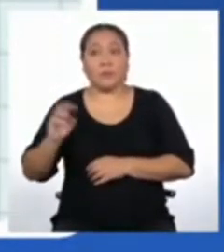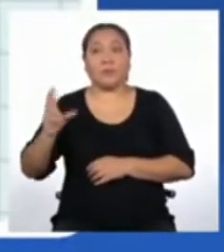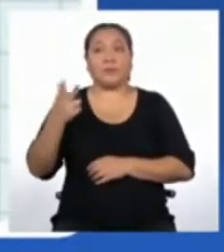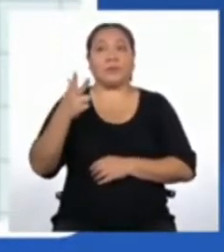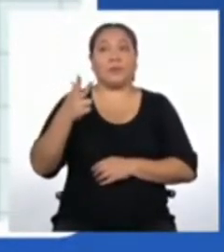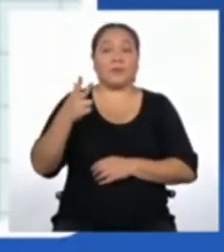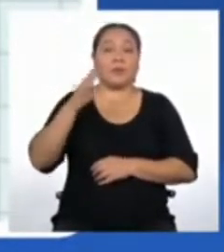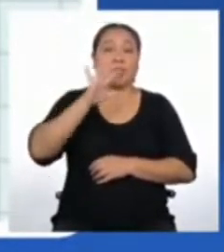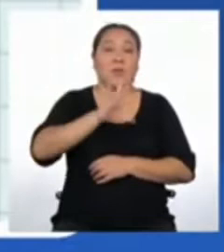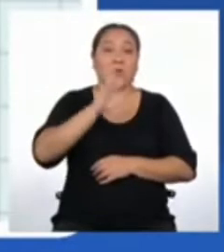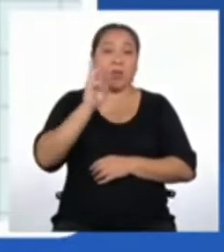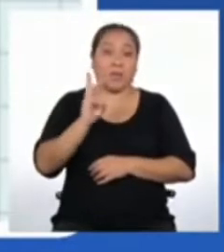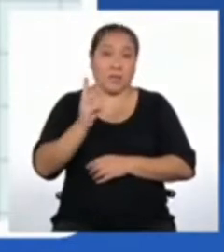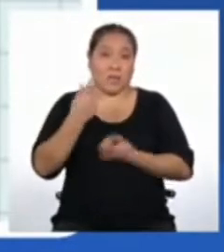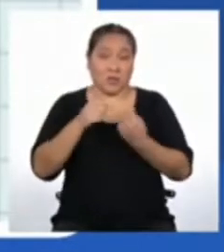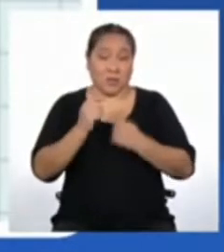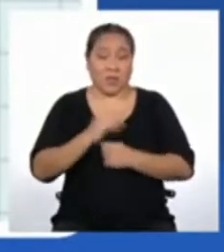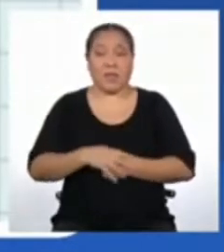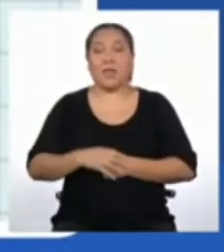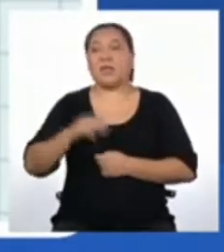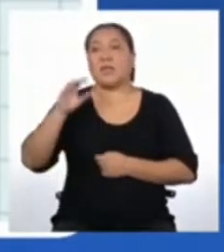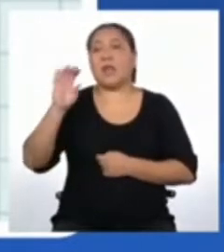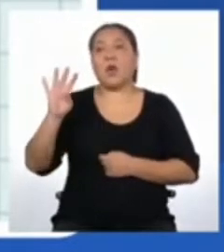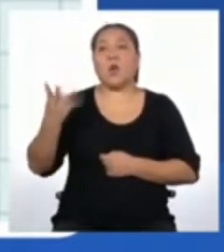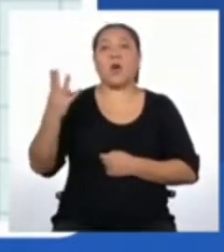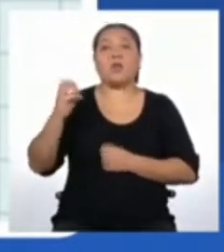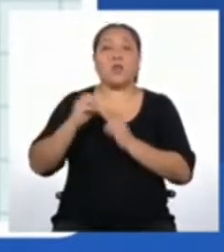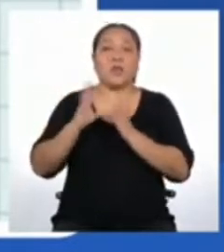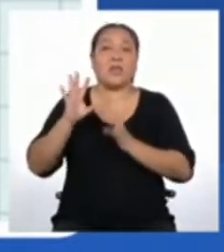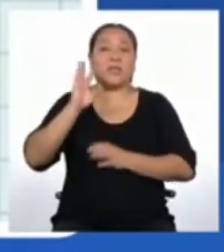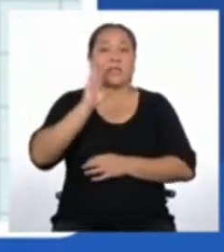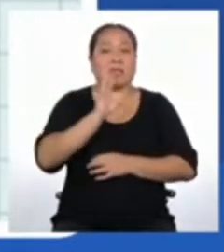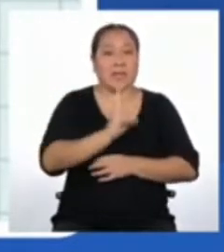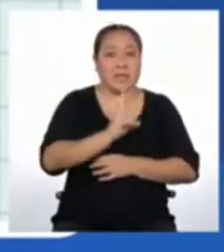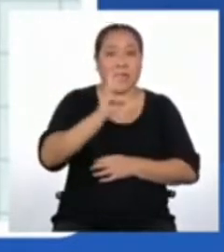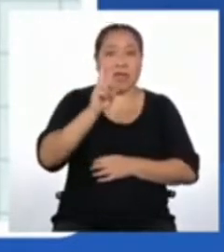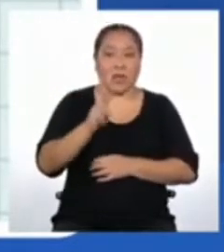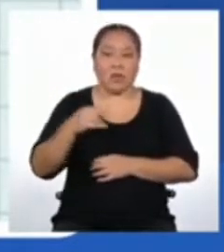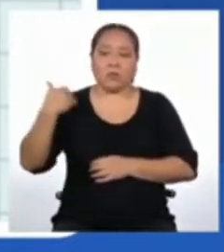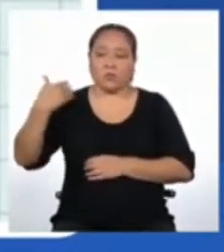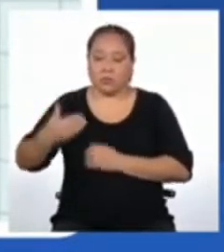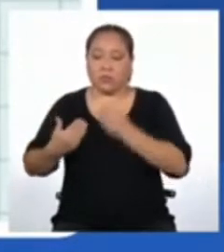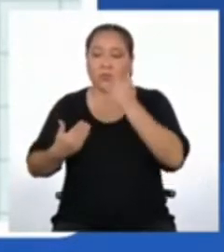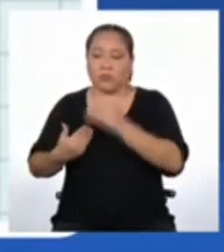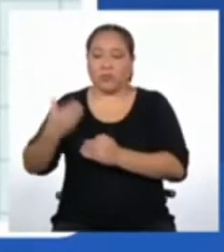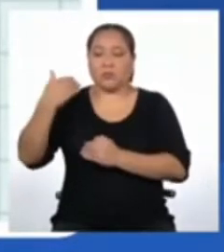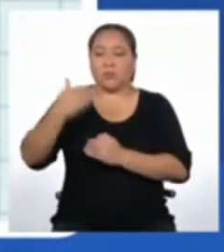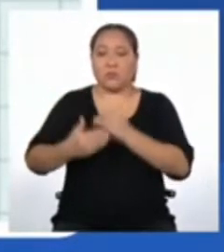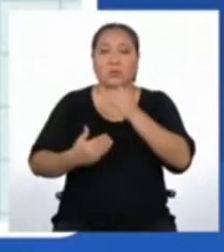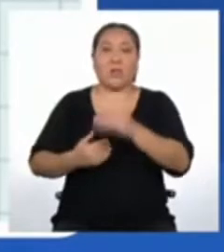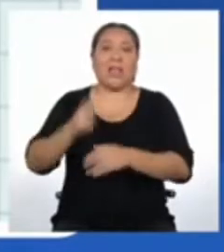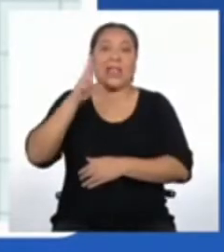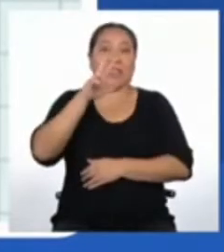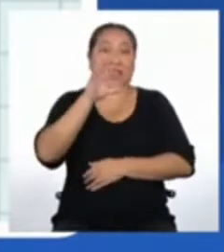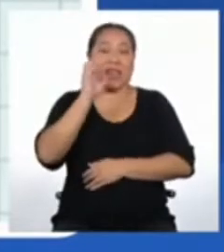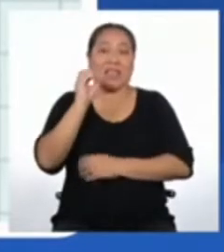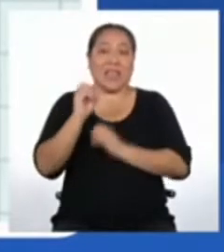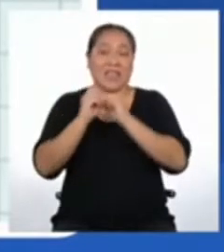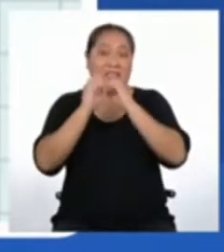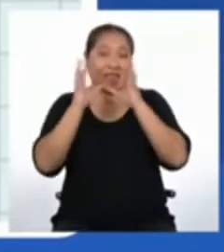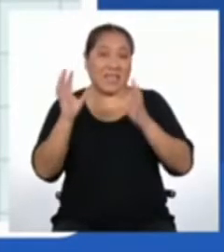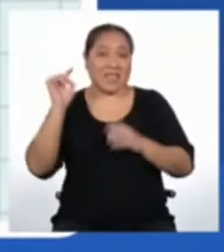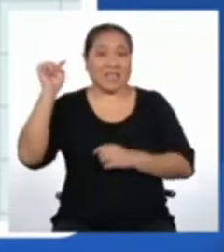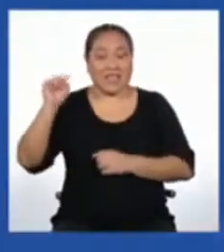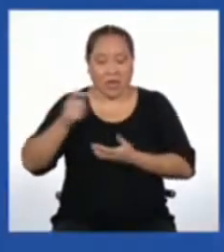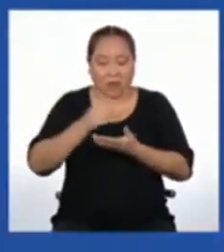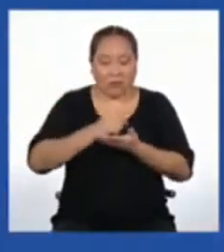El tercero vendió 56 soles. El cuarto día 62 soles. Y así sucesivamente durante los 30 días del mes en los que